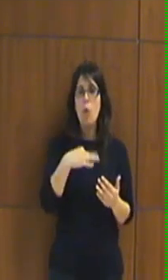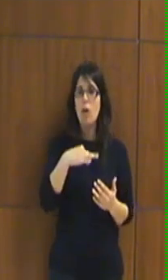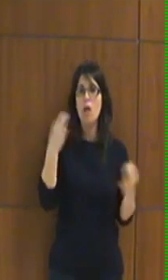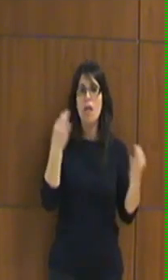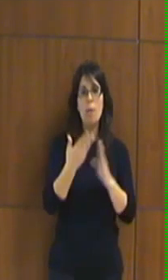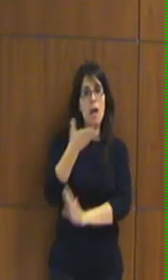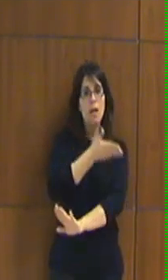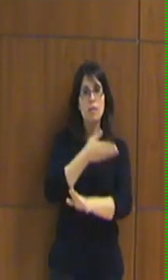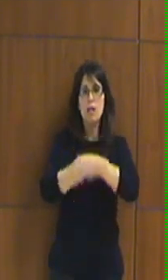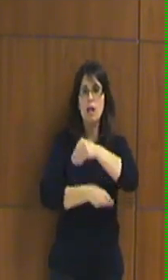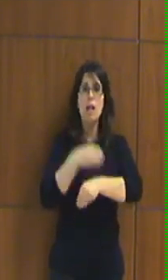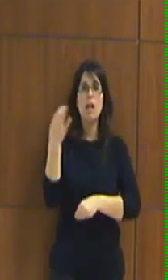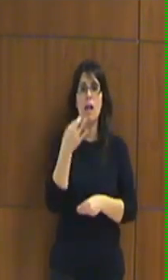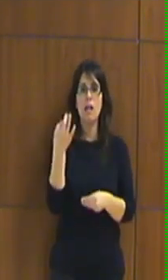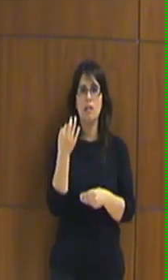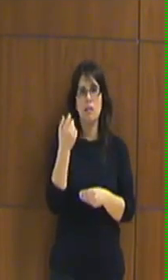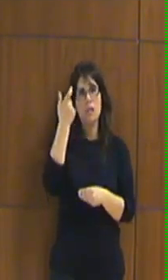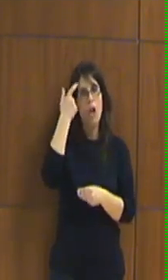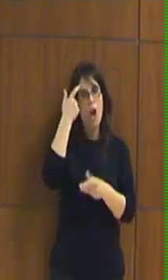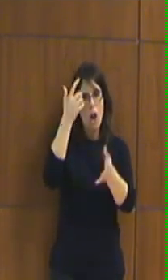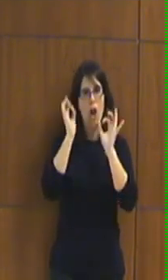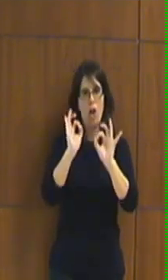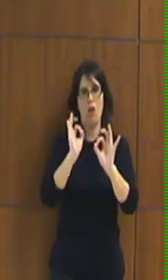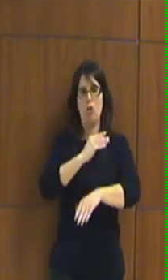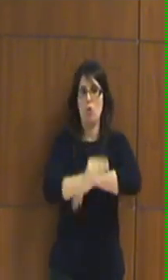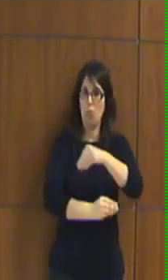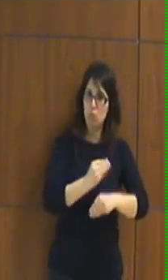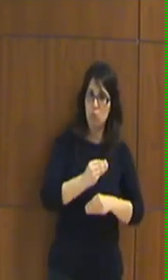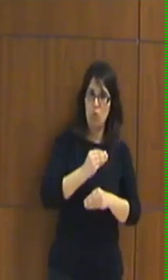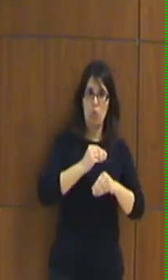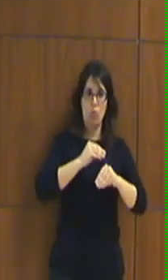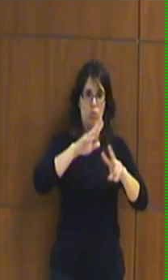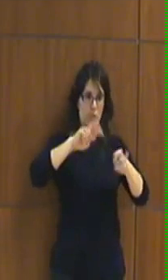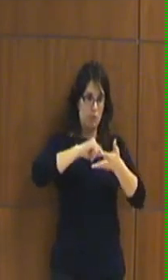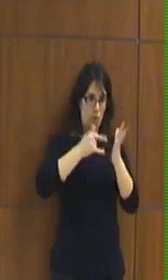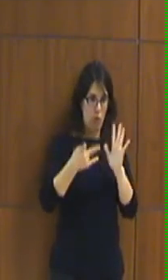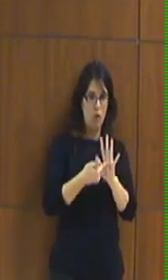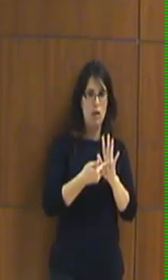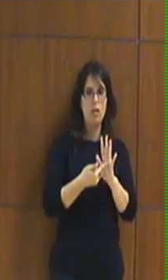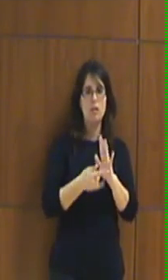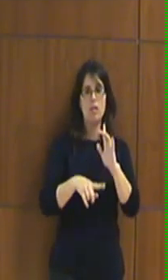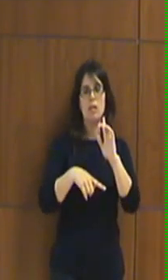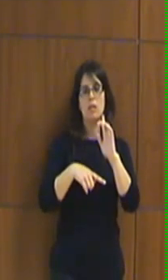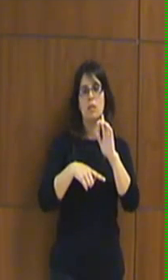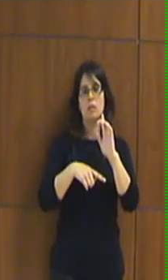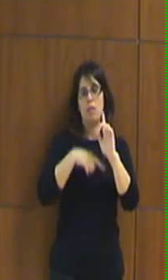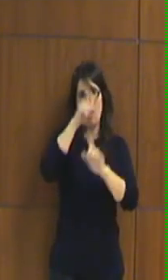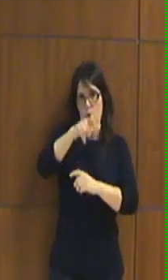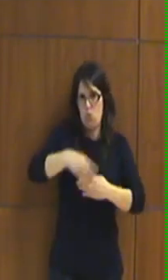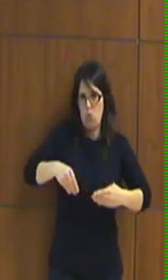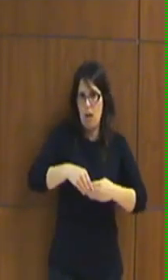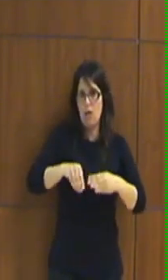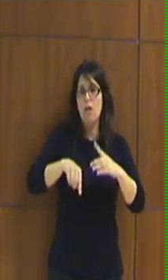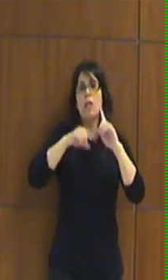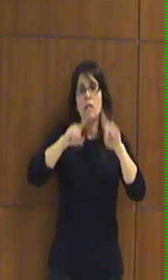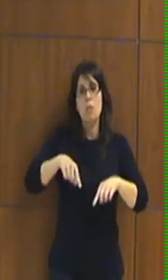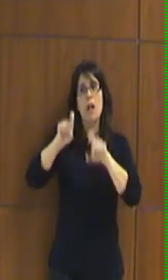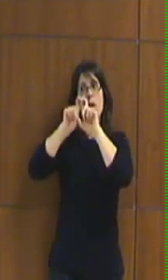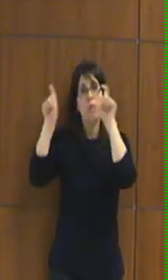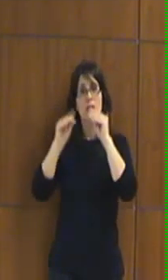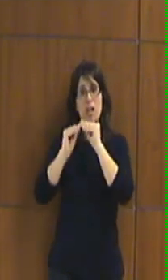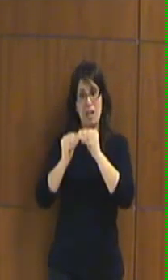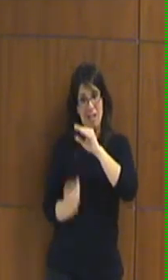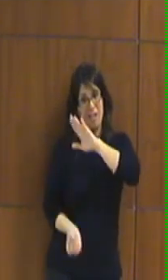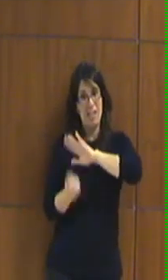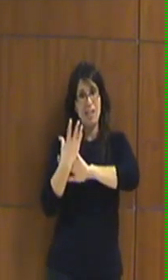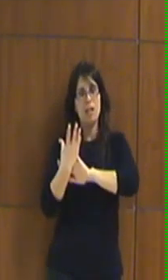hacer es racionalizar tanto el uso como por parte al final del usuario final, como de la empresa que lo desarrolla, ¿no? O